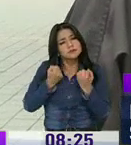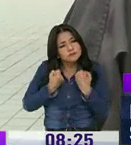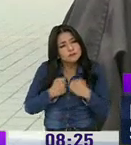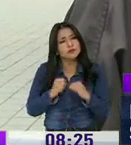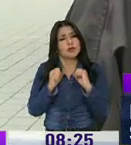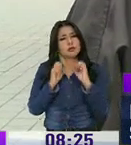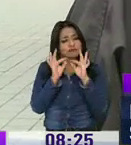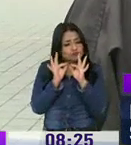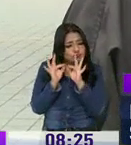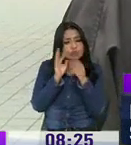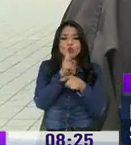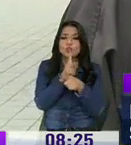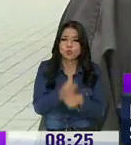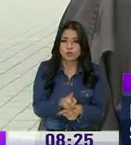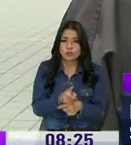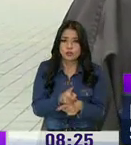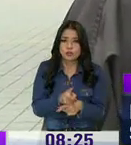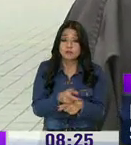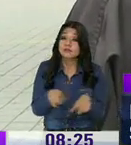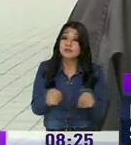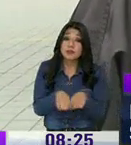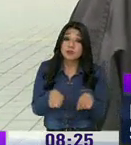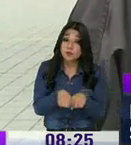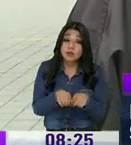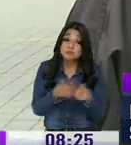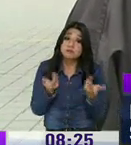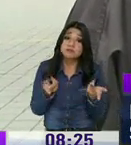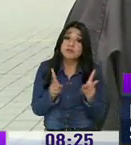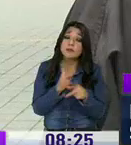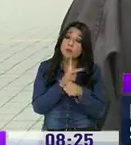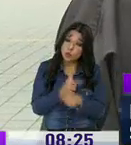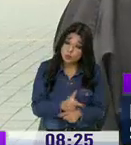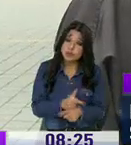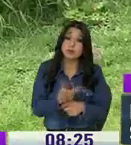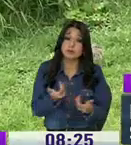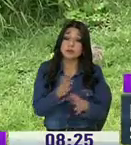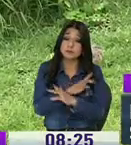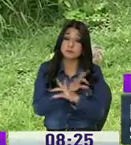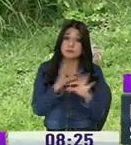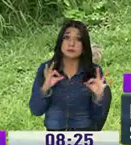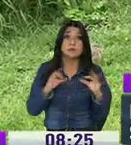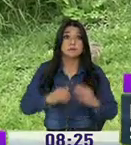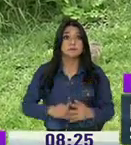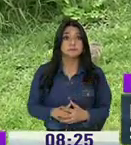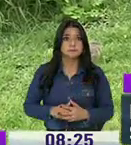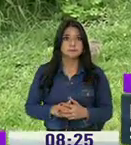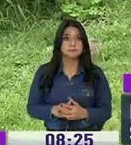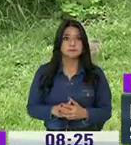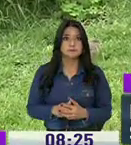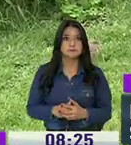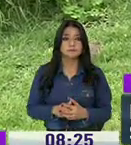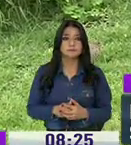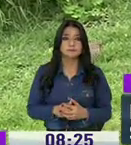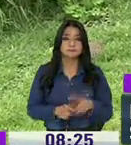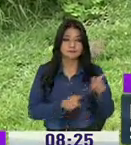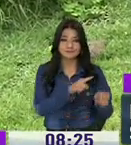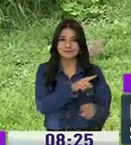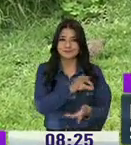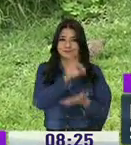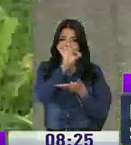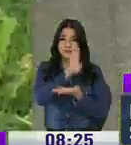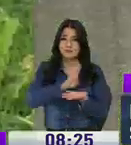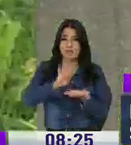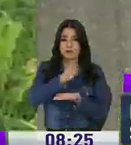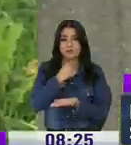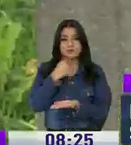esfuerzo para cuidar, y nosotros nunca obligamos a la misma ciudadanía poner de nuestra parte y cuidar. Lo cual a criterio de varios representantes barriales provoca